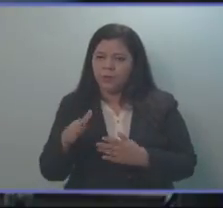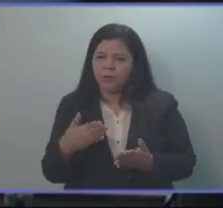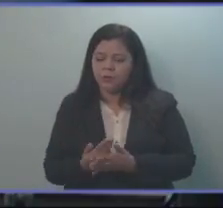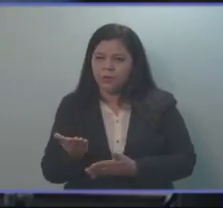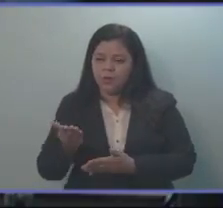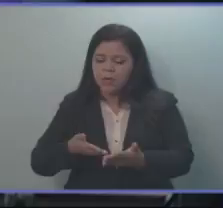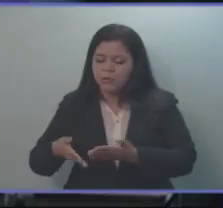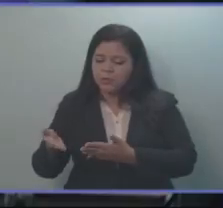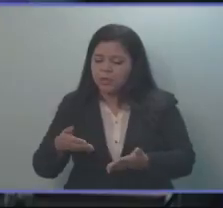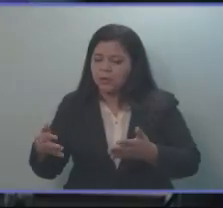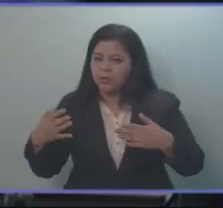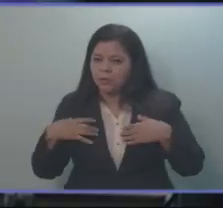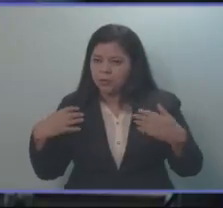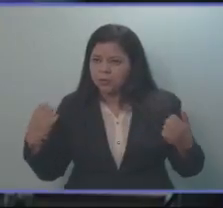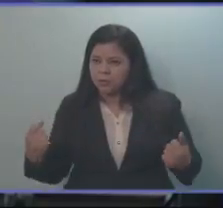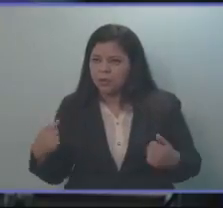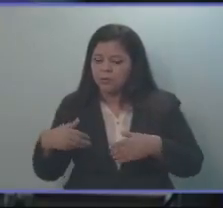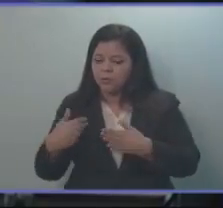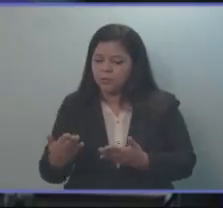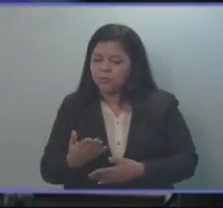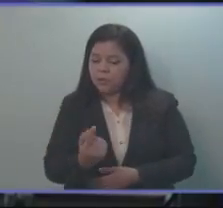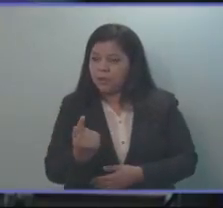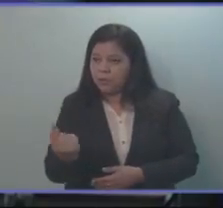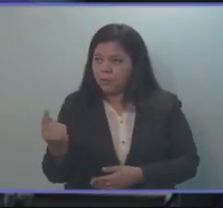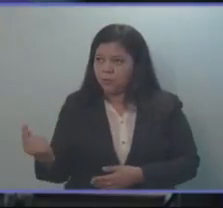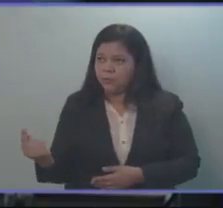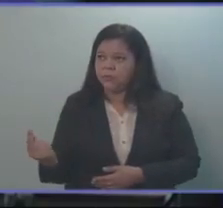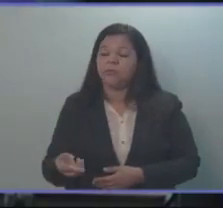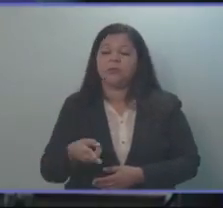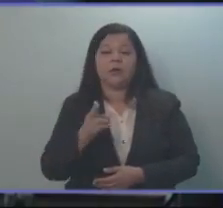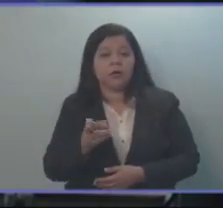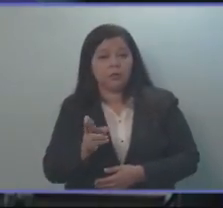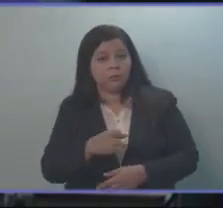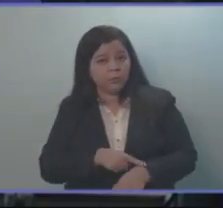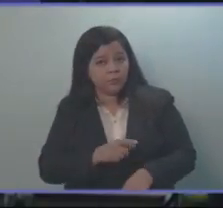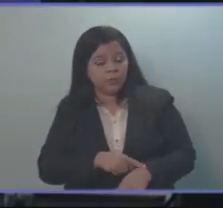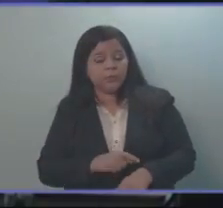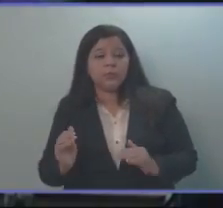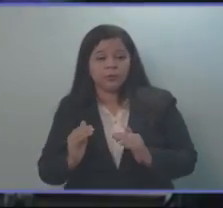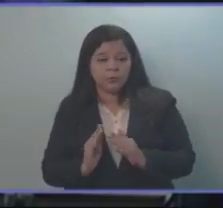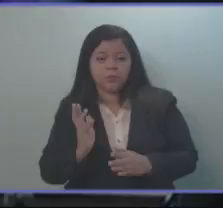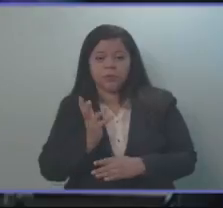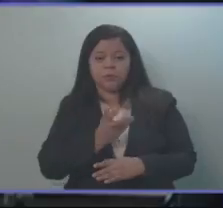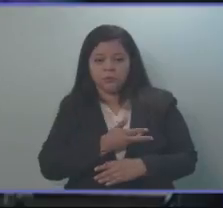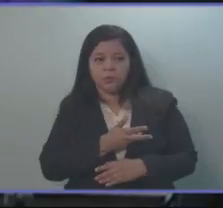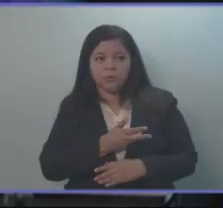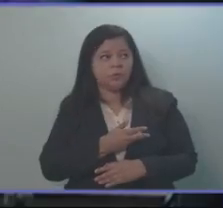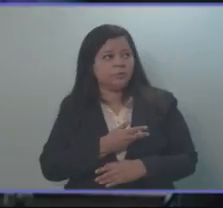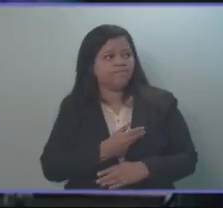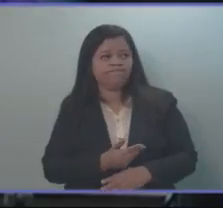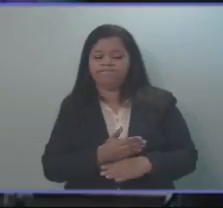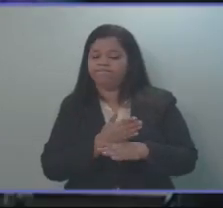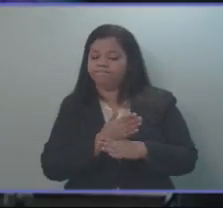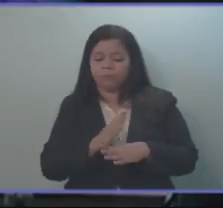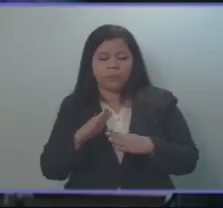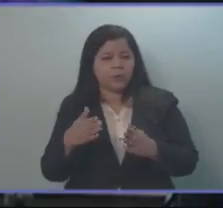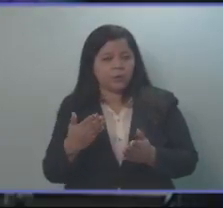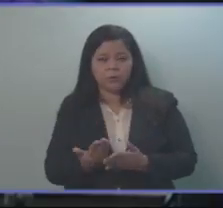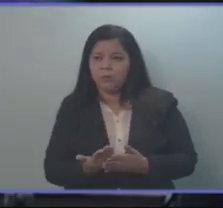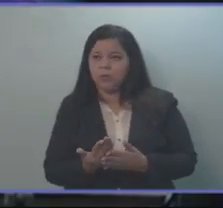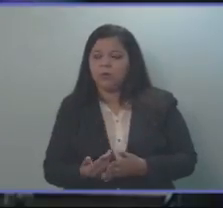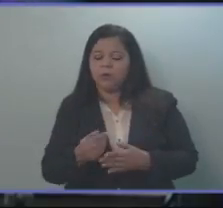salud que se brinda a la población y a la vez se les está privando de defenderse de las decisiones que